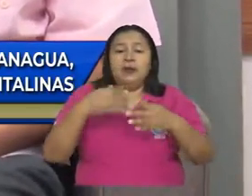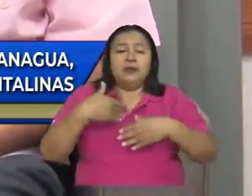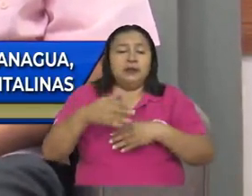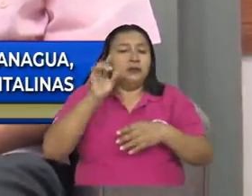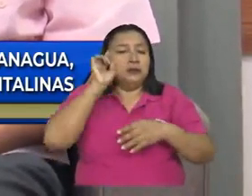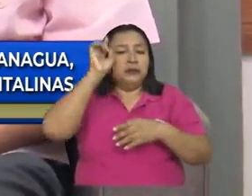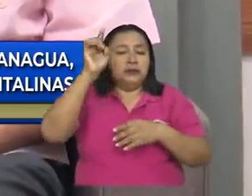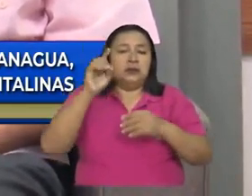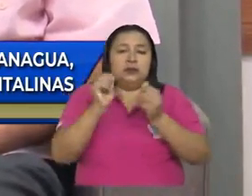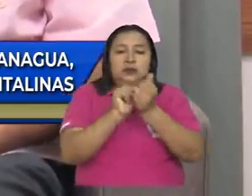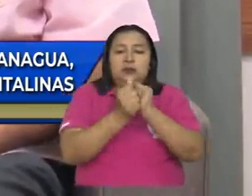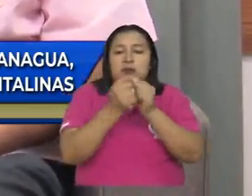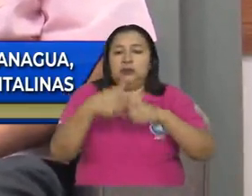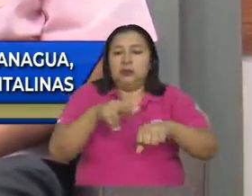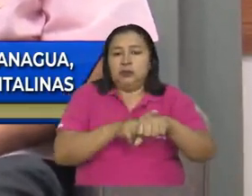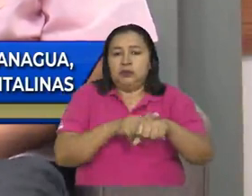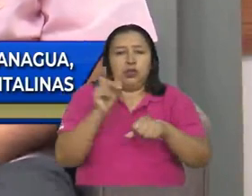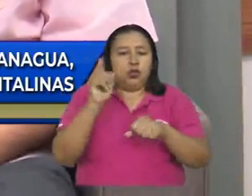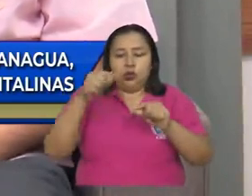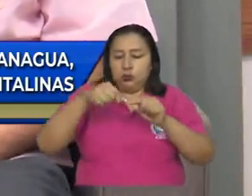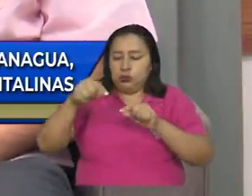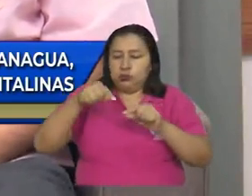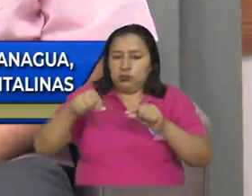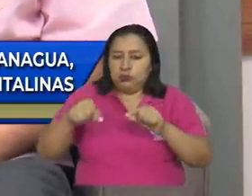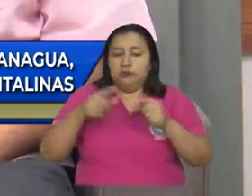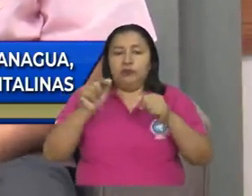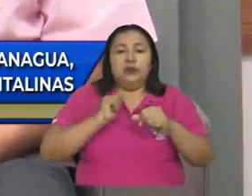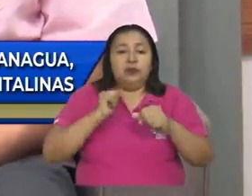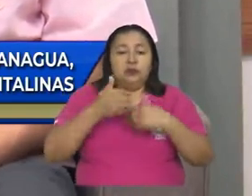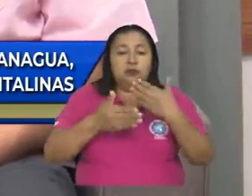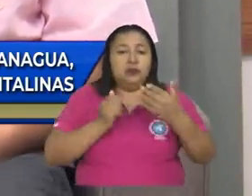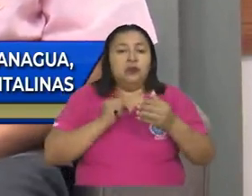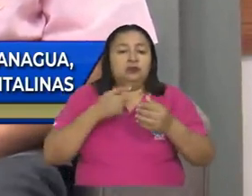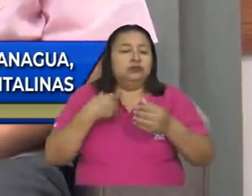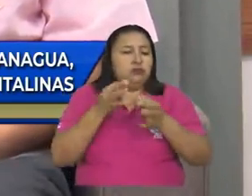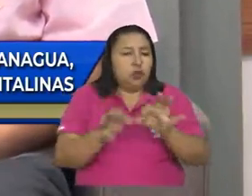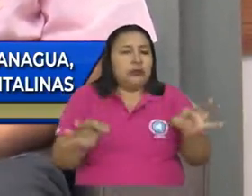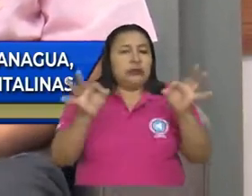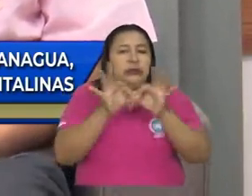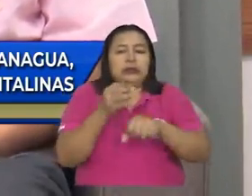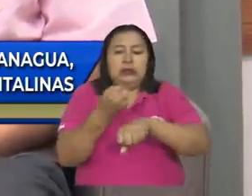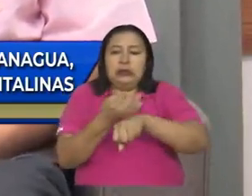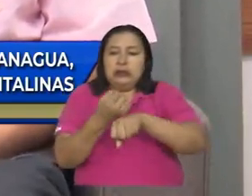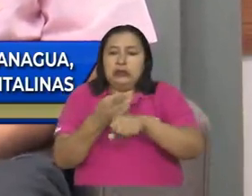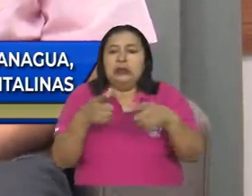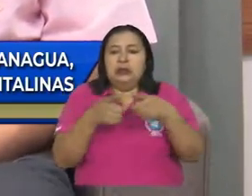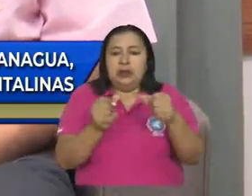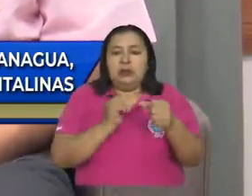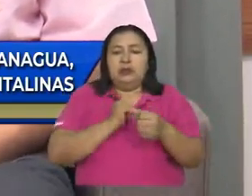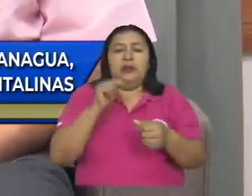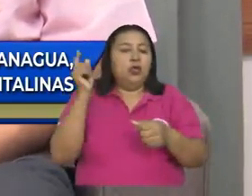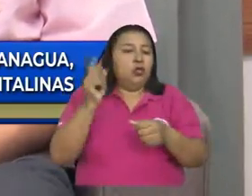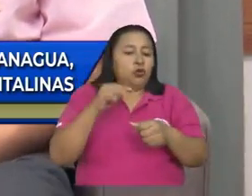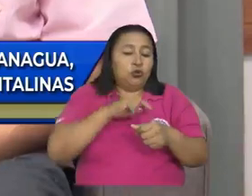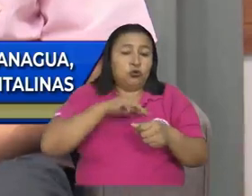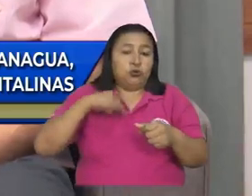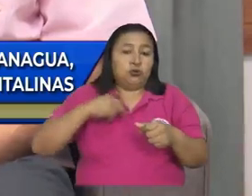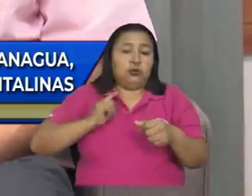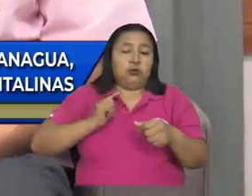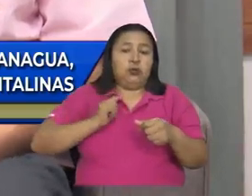deportivo nacional, ya no municipal, en el desarrollo deportivo nacional juega un papel importantísimo la alcaldía de Managua. Vital. Nosotros